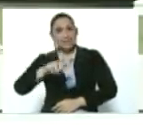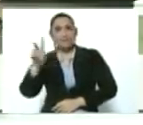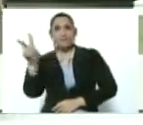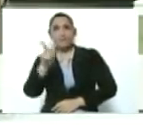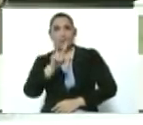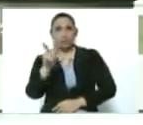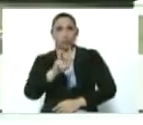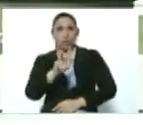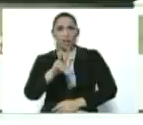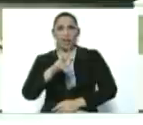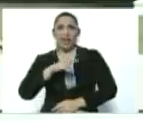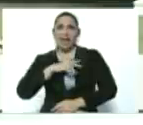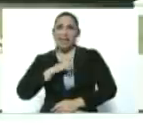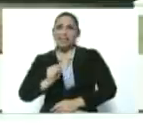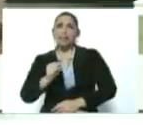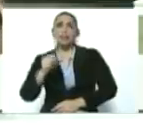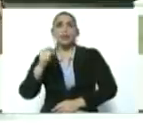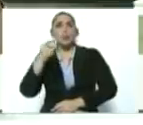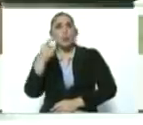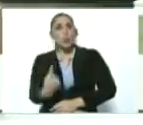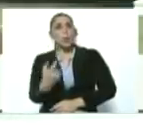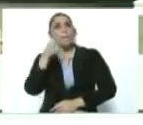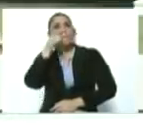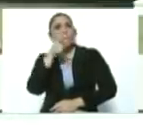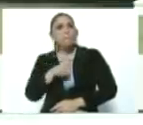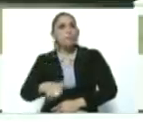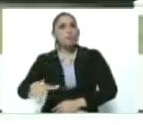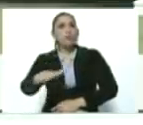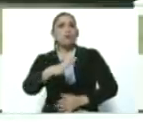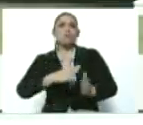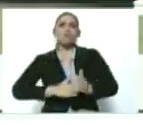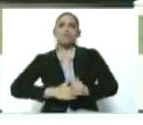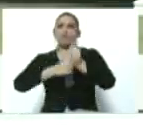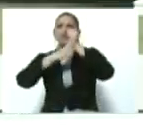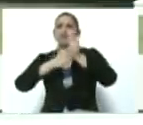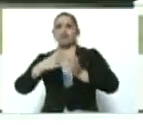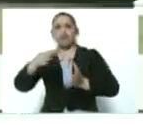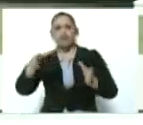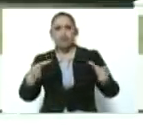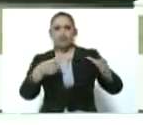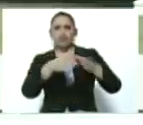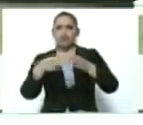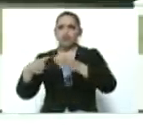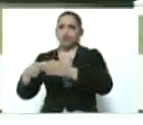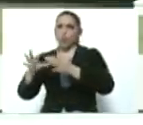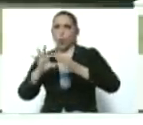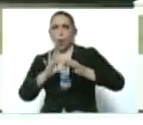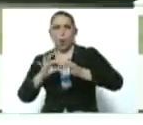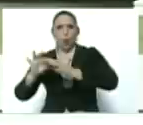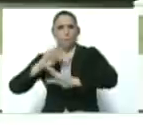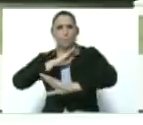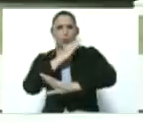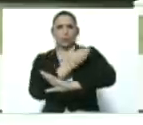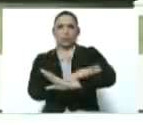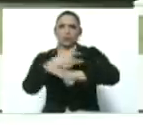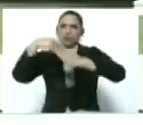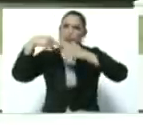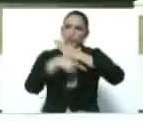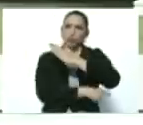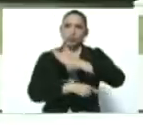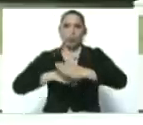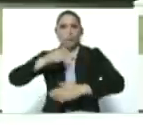es un pueblo es un liderazgo colectivo es la unión poderoso profunda cívico militar